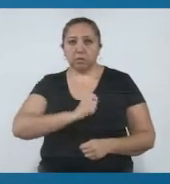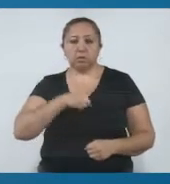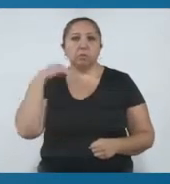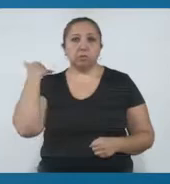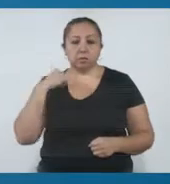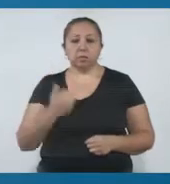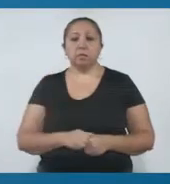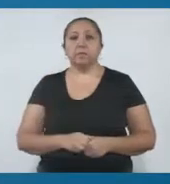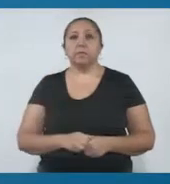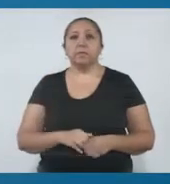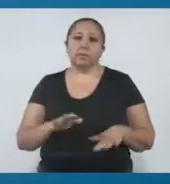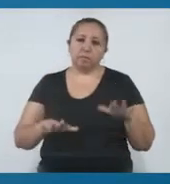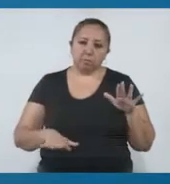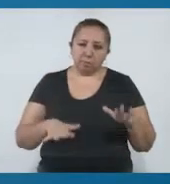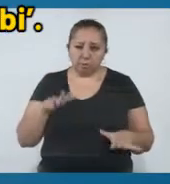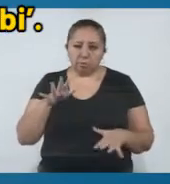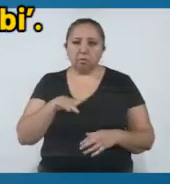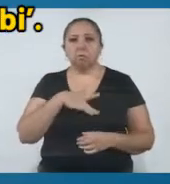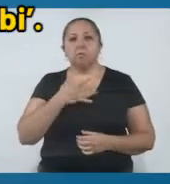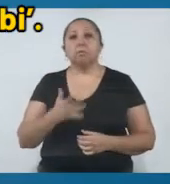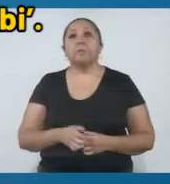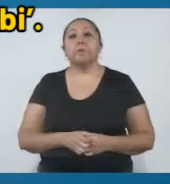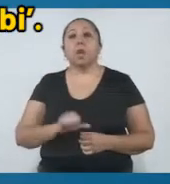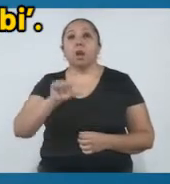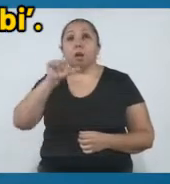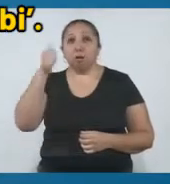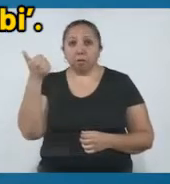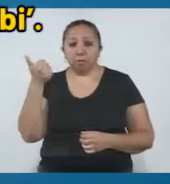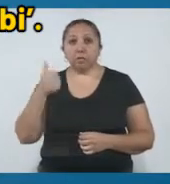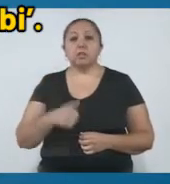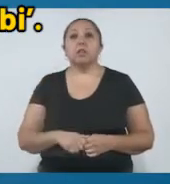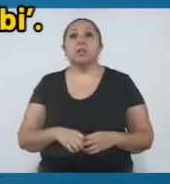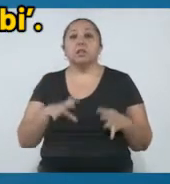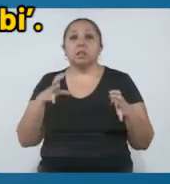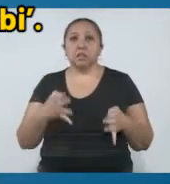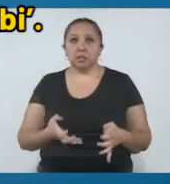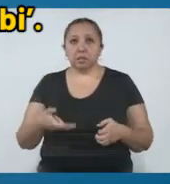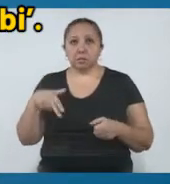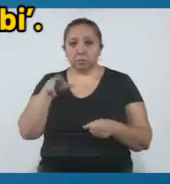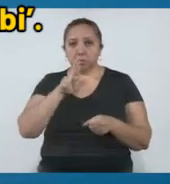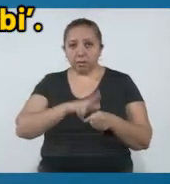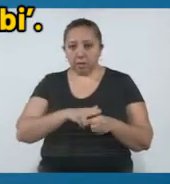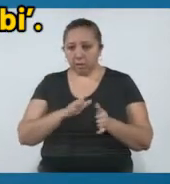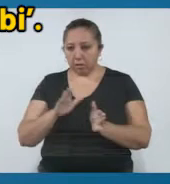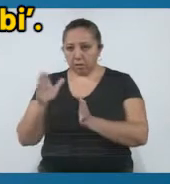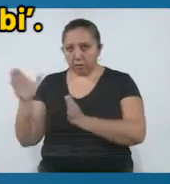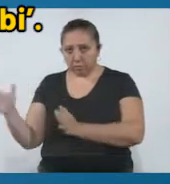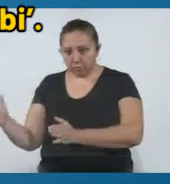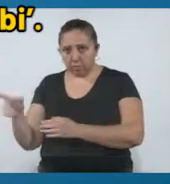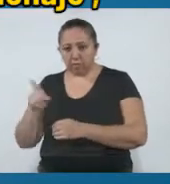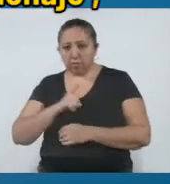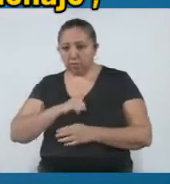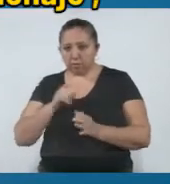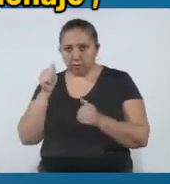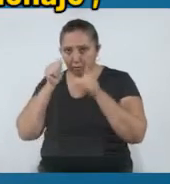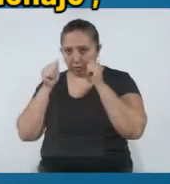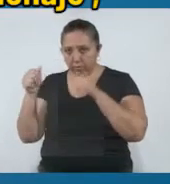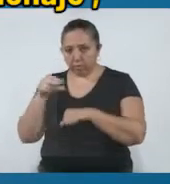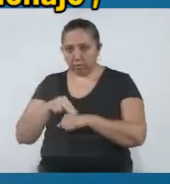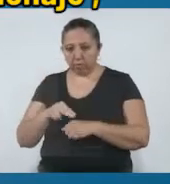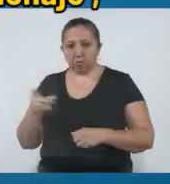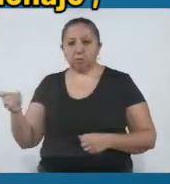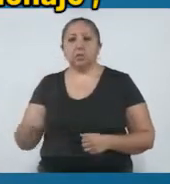Yucatán. Presentan síntomas leves. 11 de estos casos confirmados están hospitalizados y en aislamiento total. La